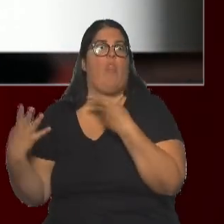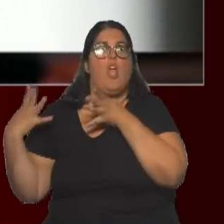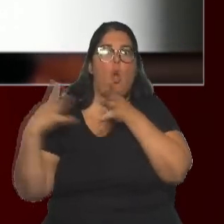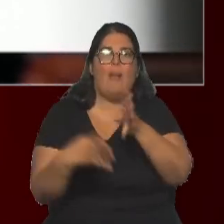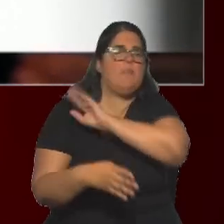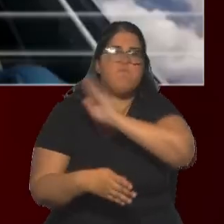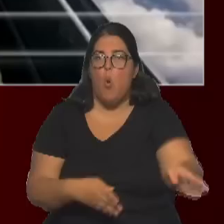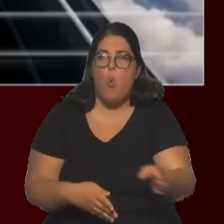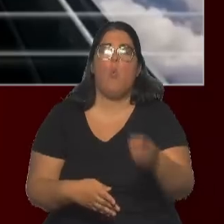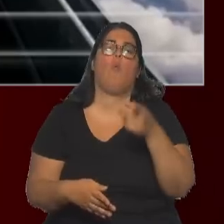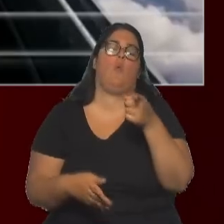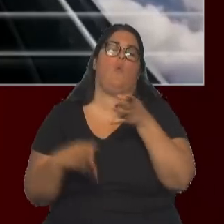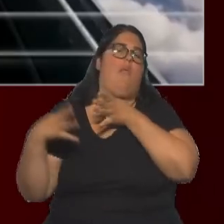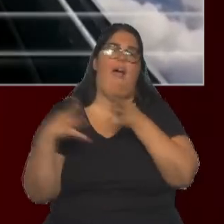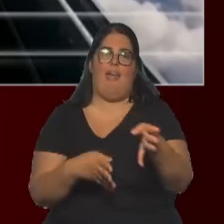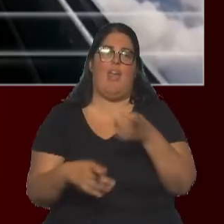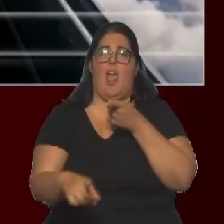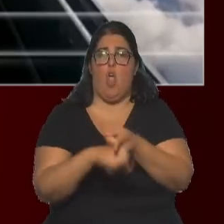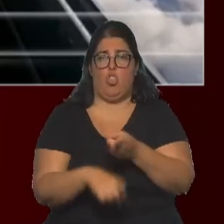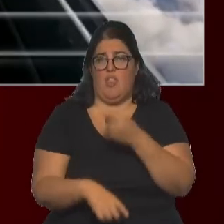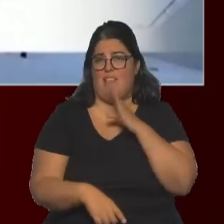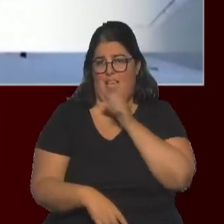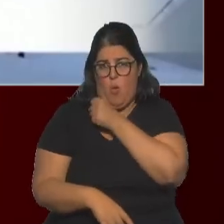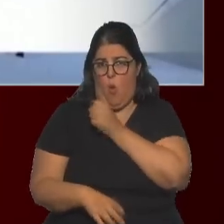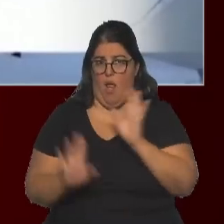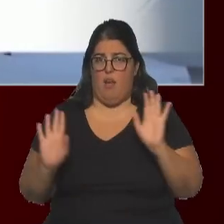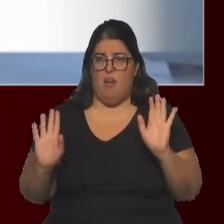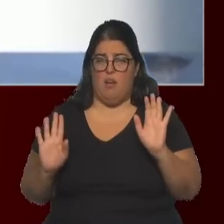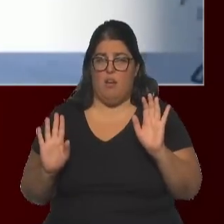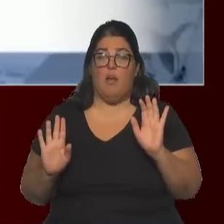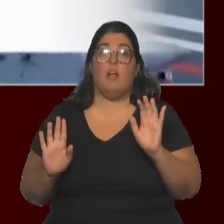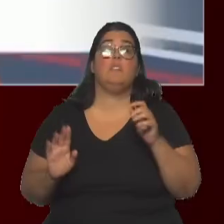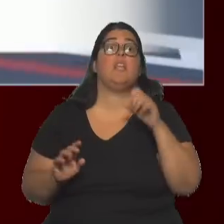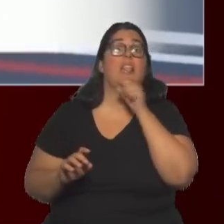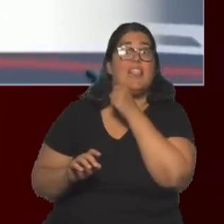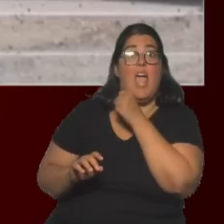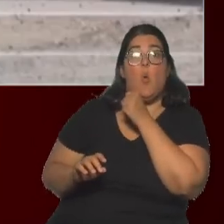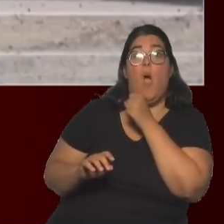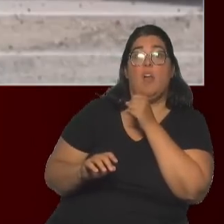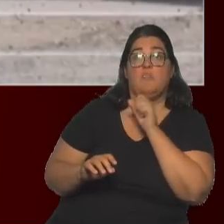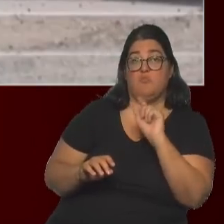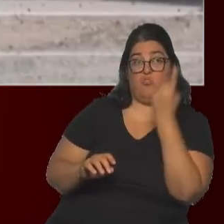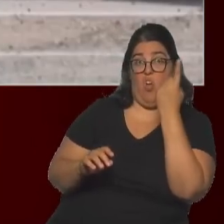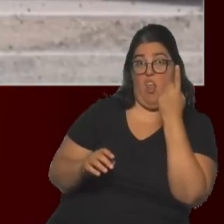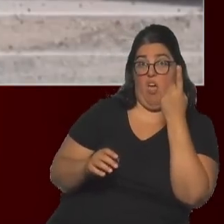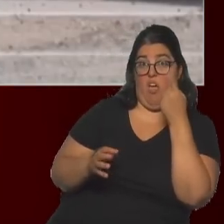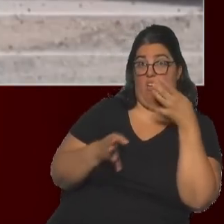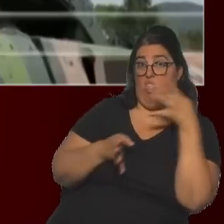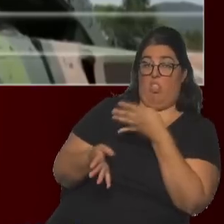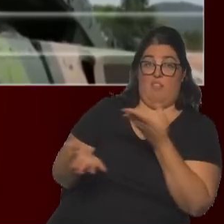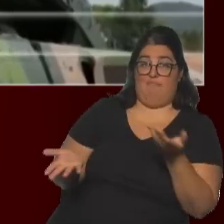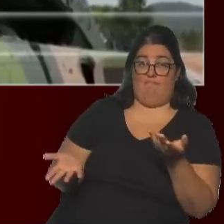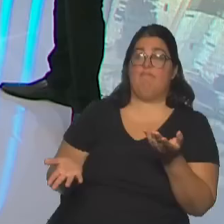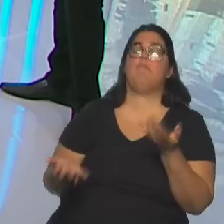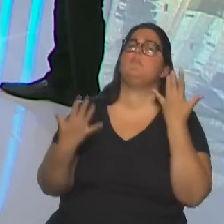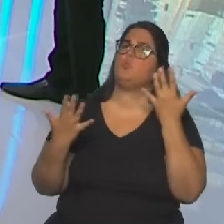vencer en una guerra a Taiwán en tanto y en cuanto Taiwán la pelea sola. Pero, por supuesto, no